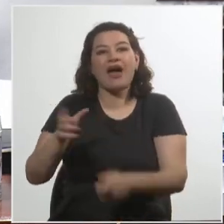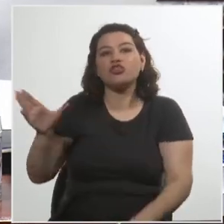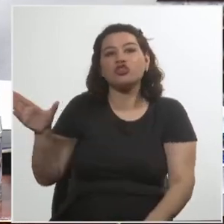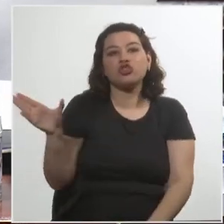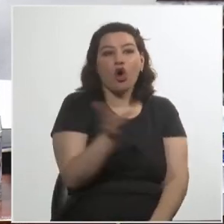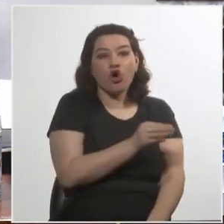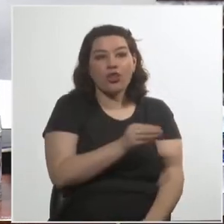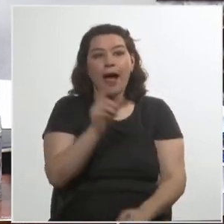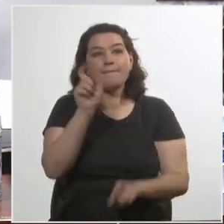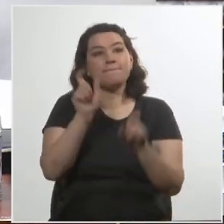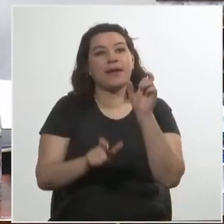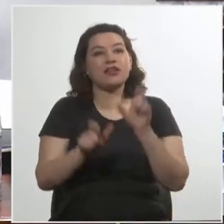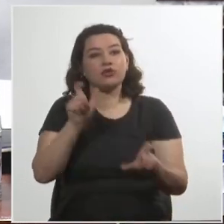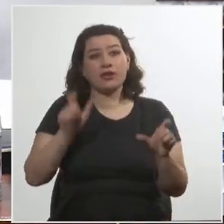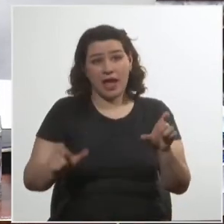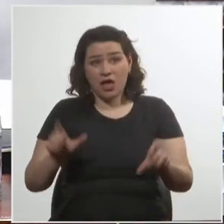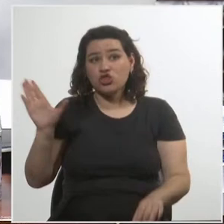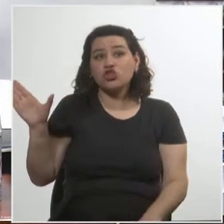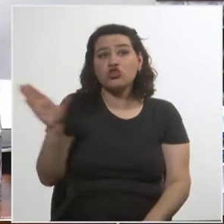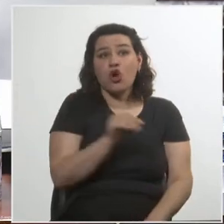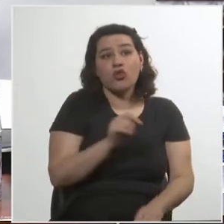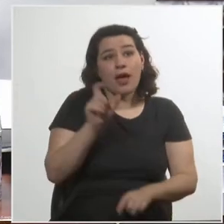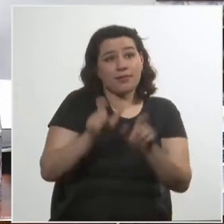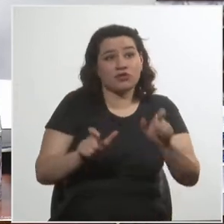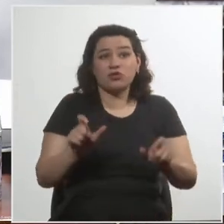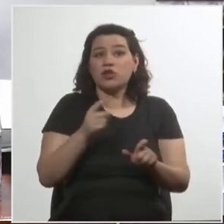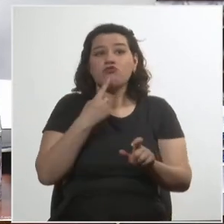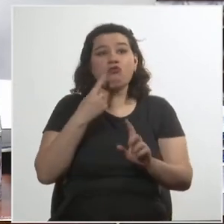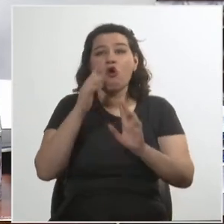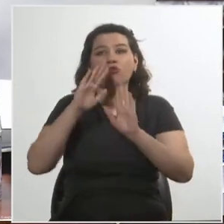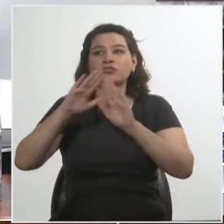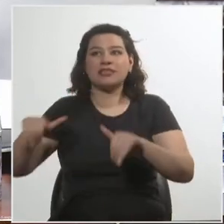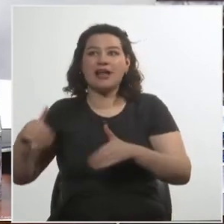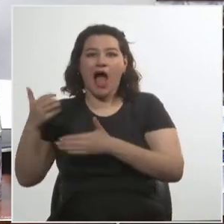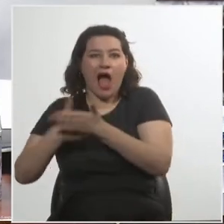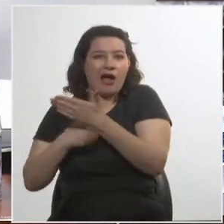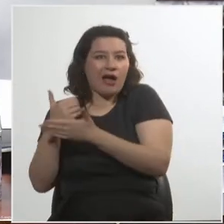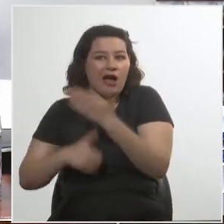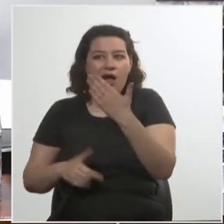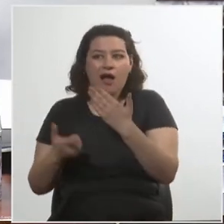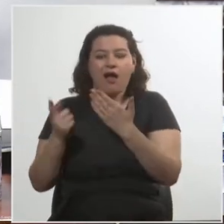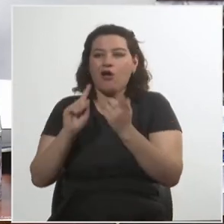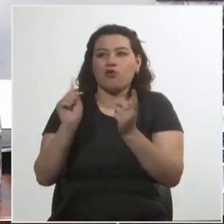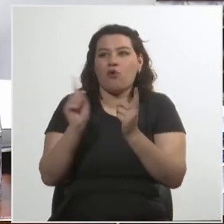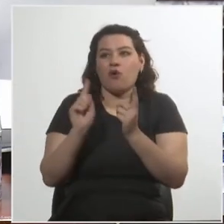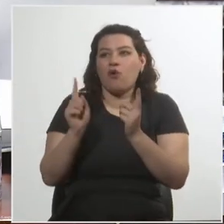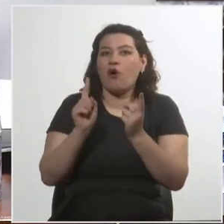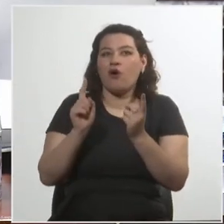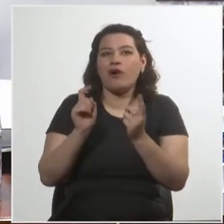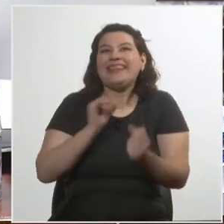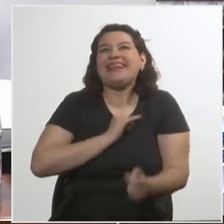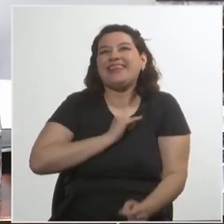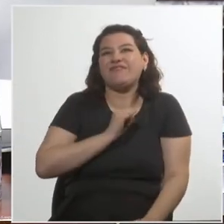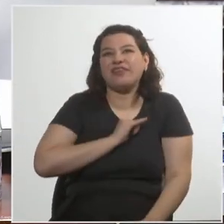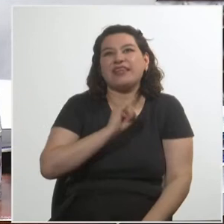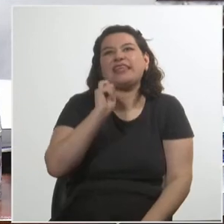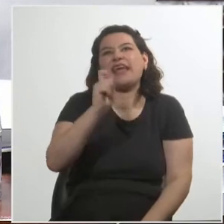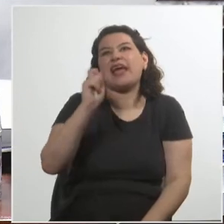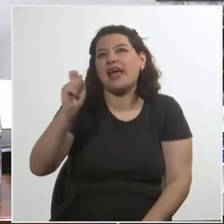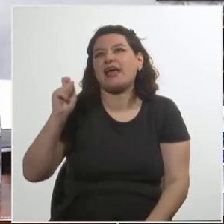aquellas personas todas aquellas personas no hay exclusiones no hay una identificación de